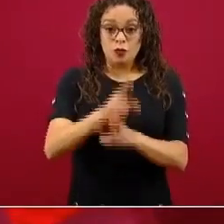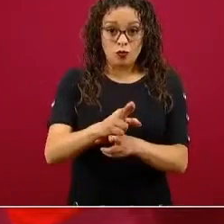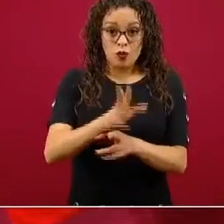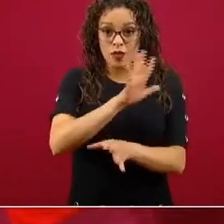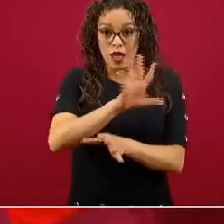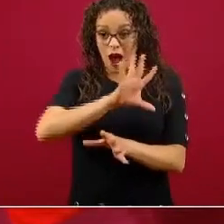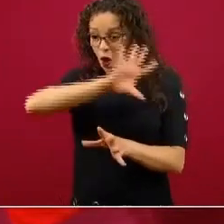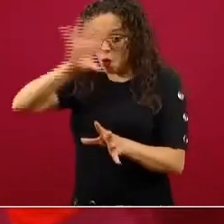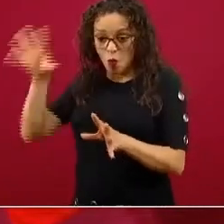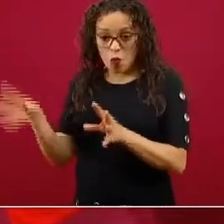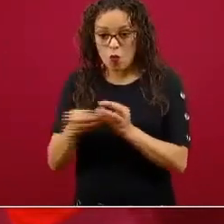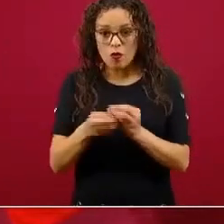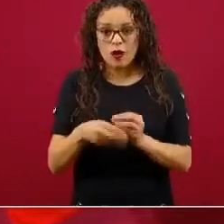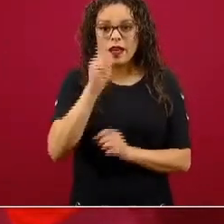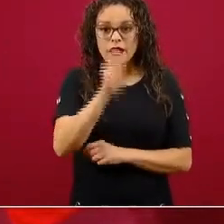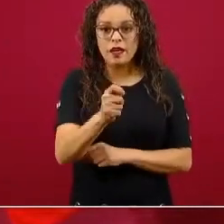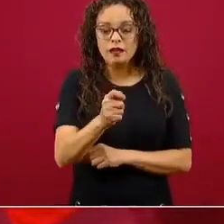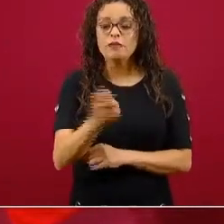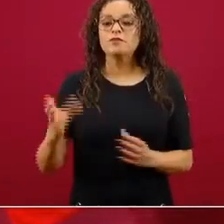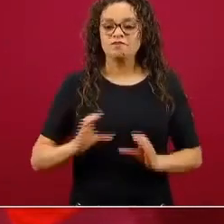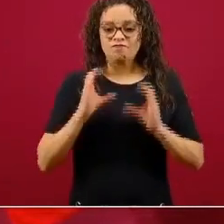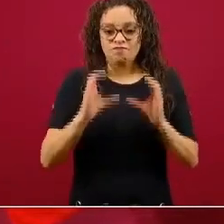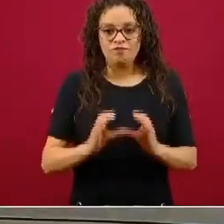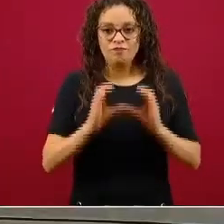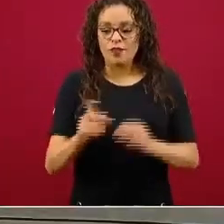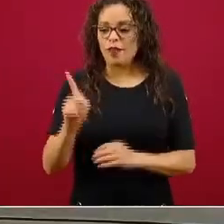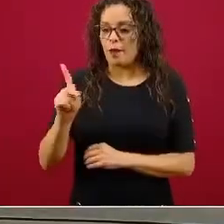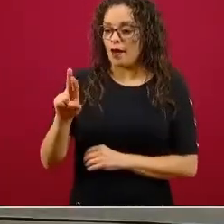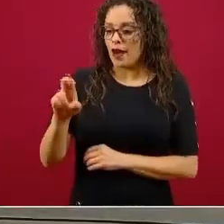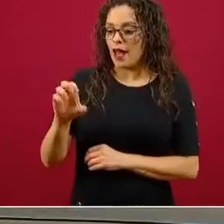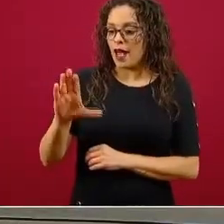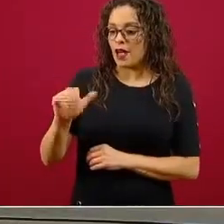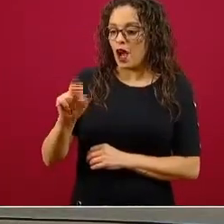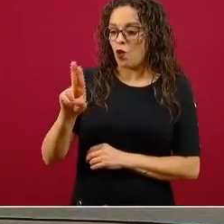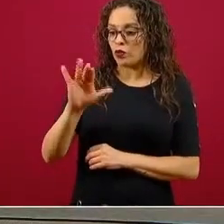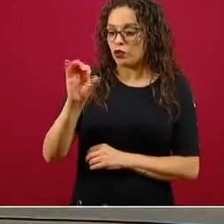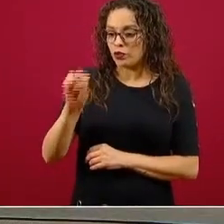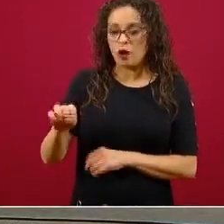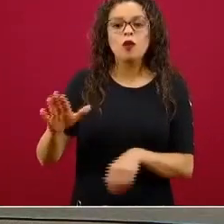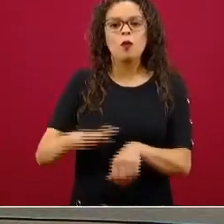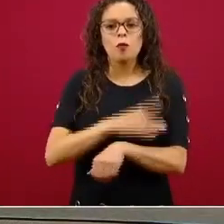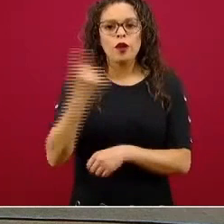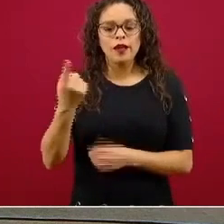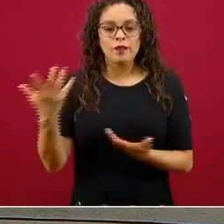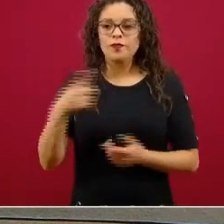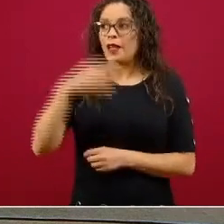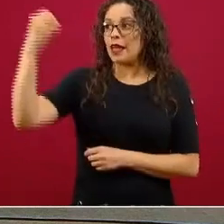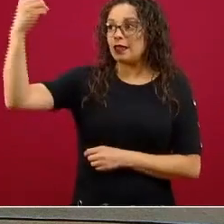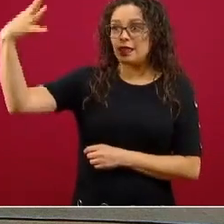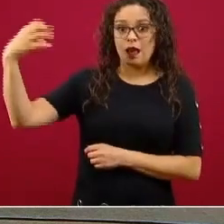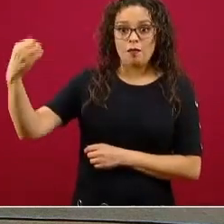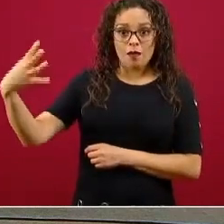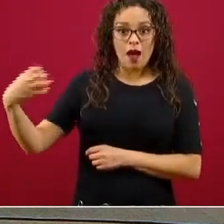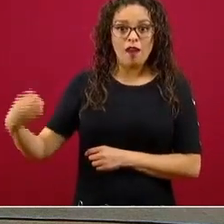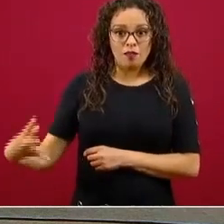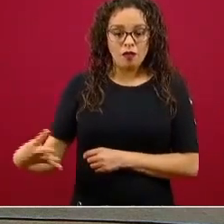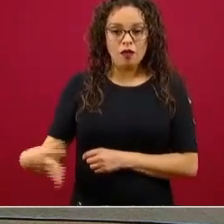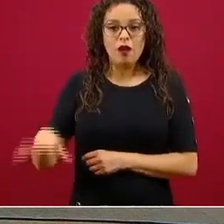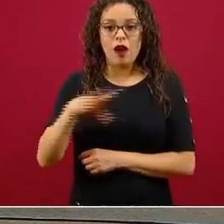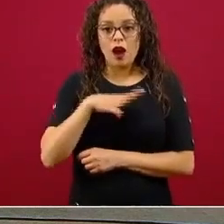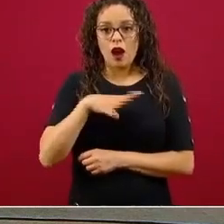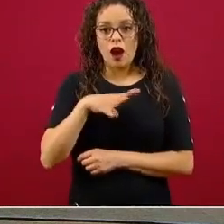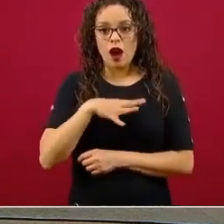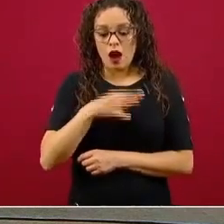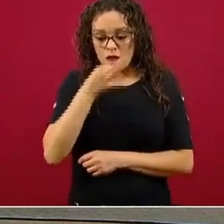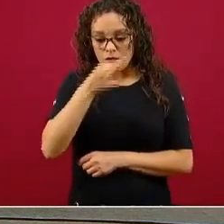de precaución, porque lo que hace es que el semáforo obtenga la calificación del momento en que estaba el